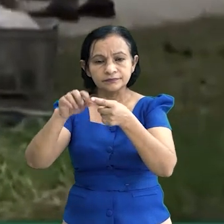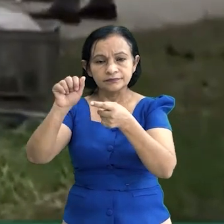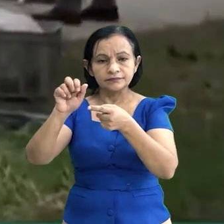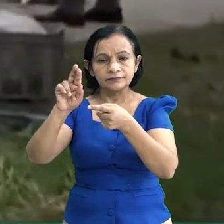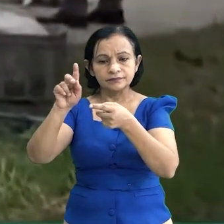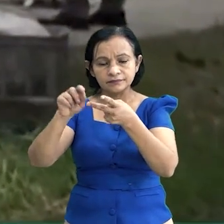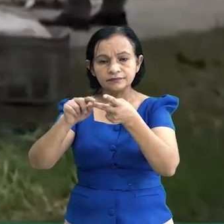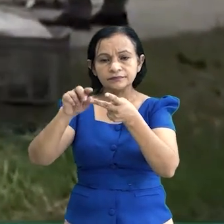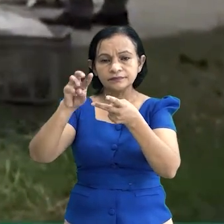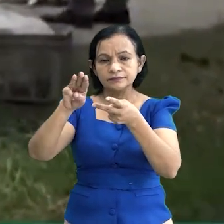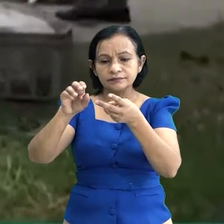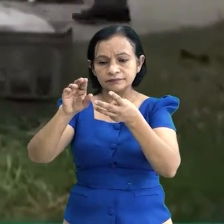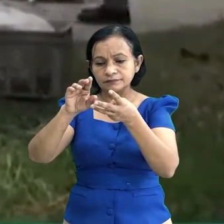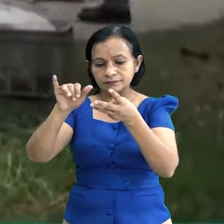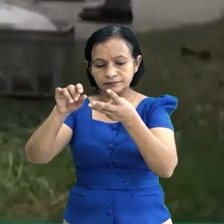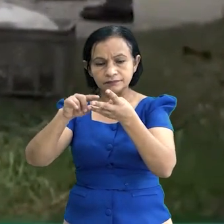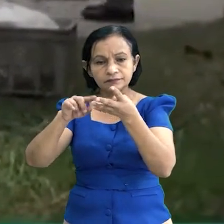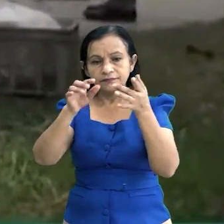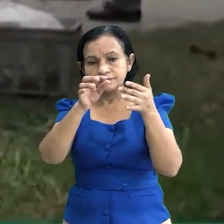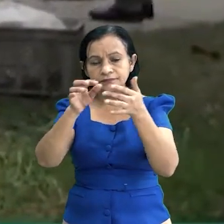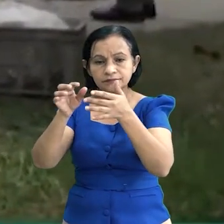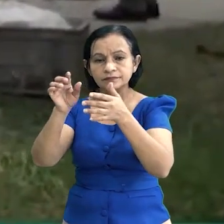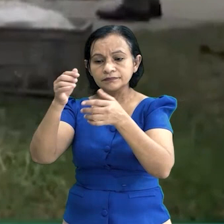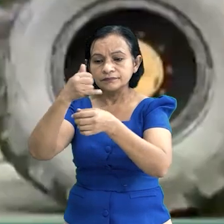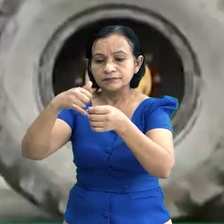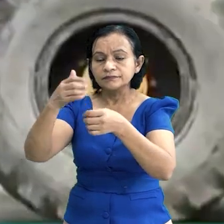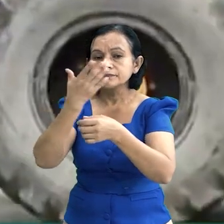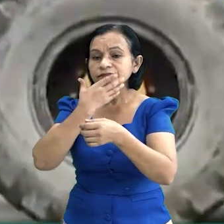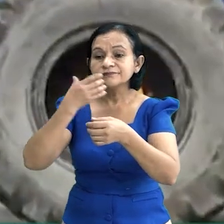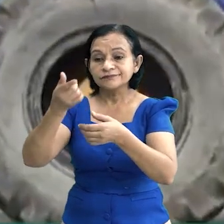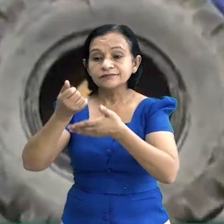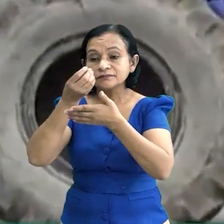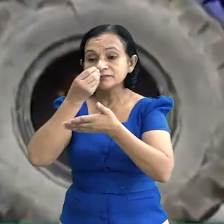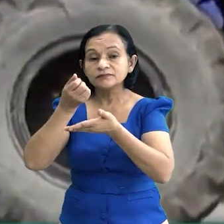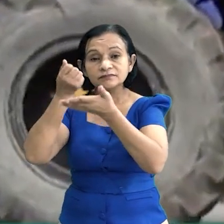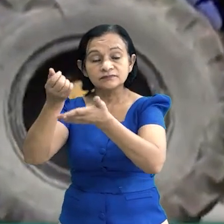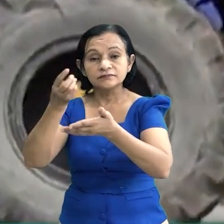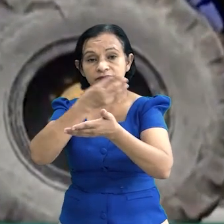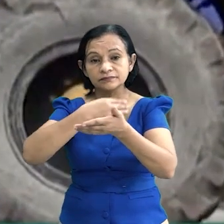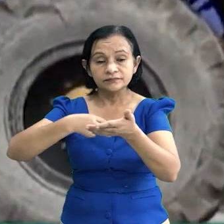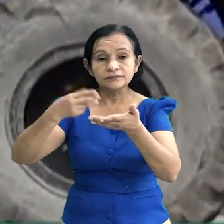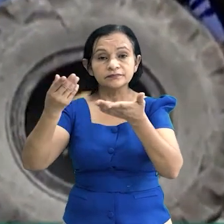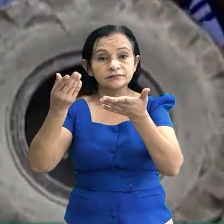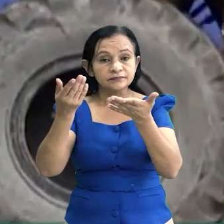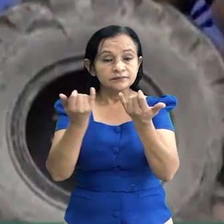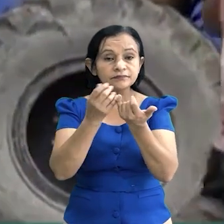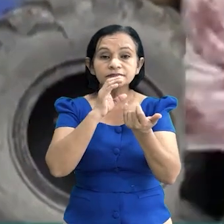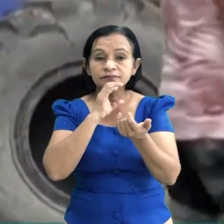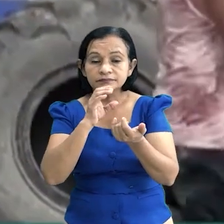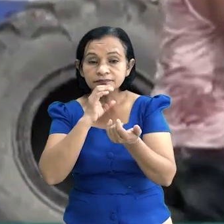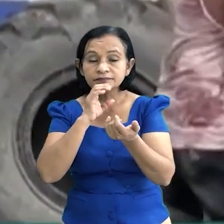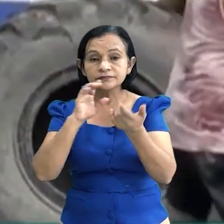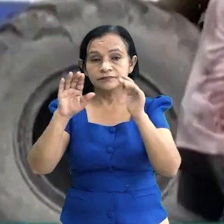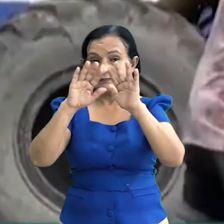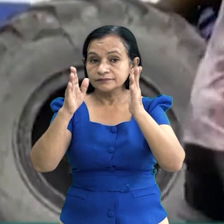Artemisa, Mayabeque y el municipio especial Isla de la Juventud. De acuerdo con la ministra de Comercio Interior de Cuba, Bexy